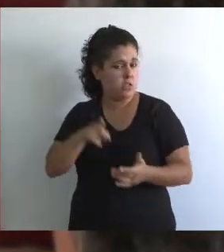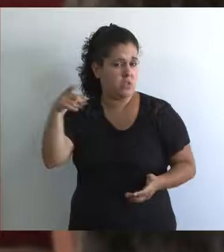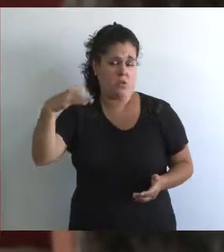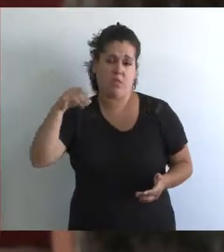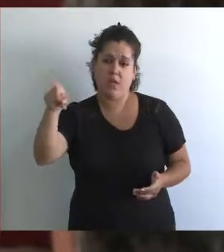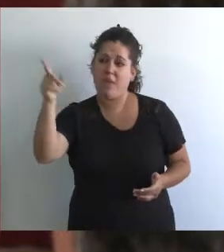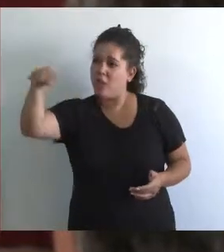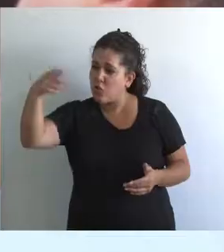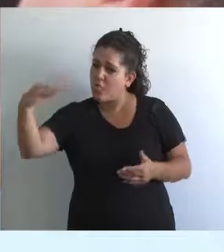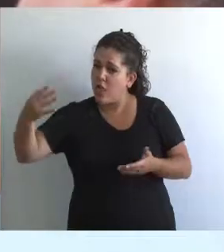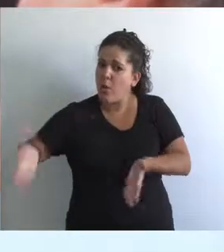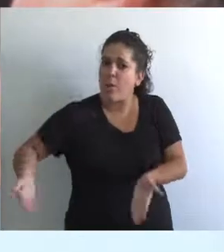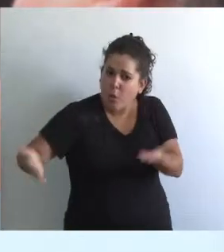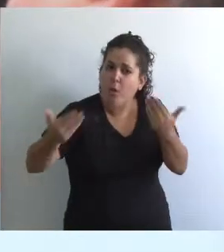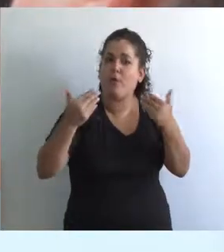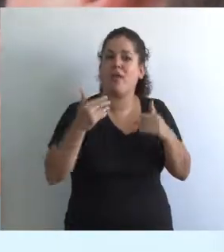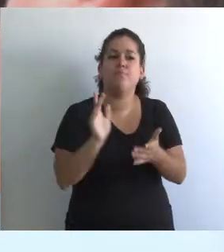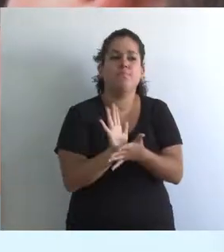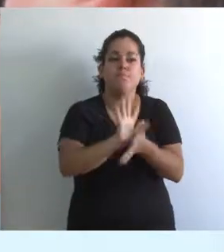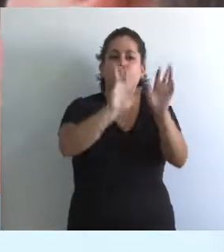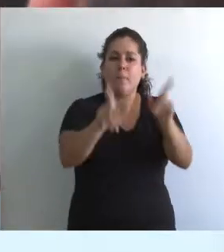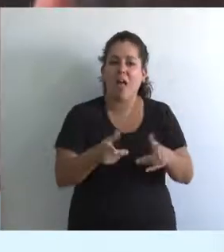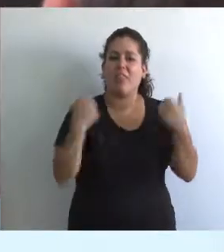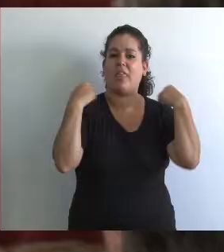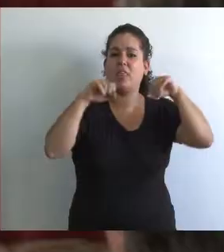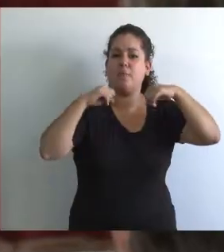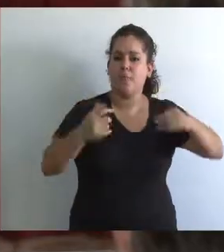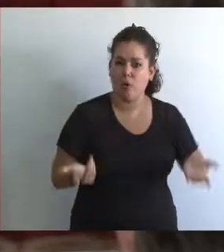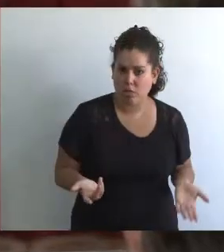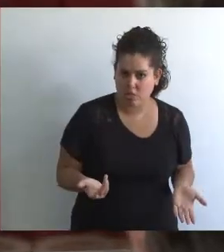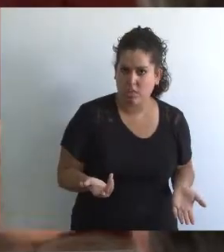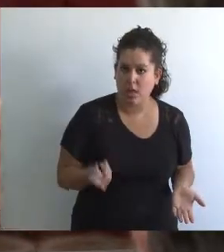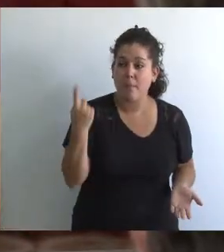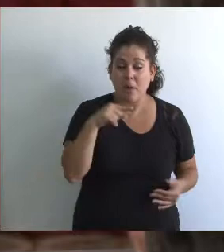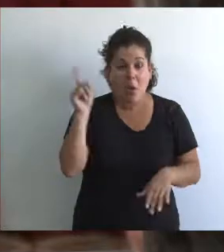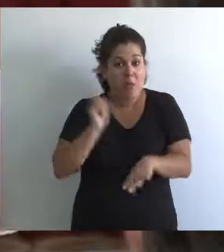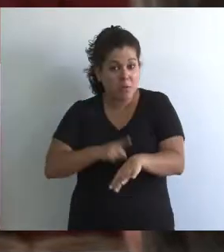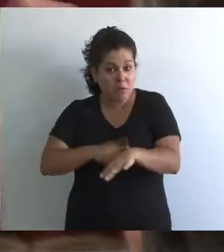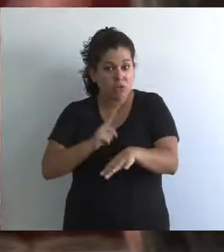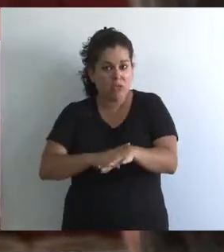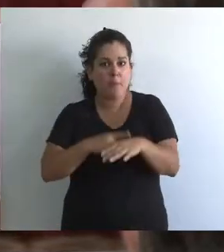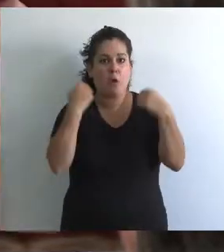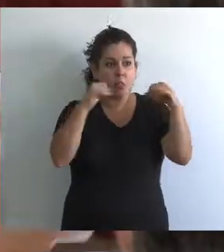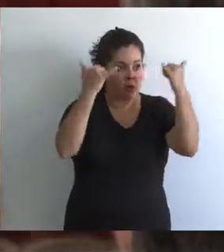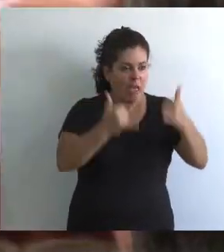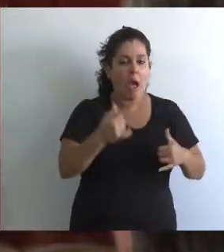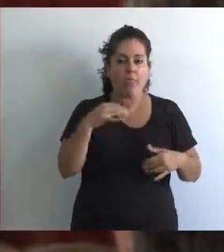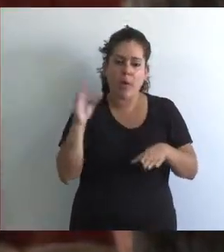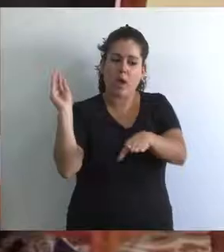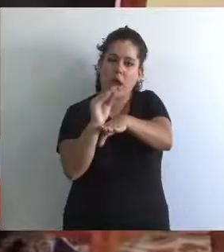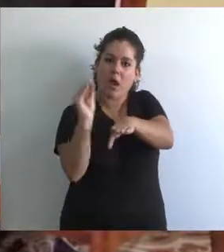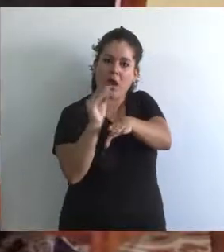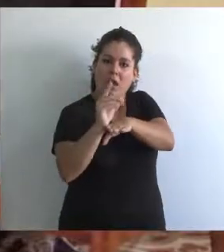presente, que promueva políticas de deporte con inclusión social, con presupuesto, pero al mismo tiempo que alimente la posibilidad de que los propios